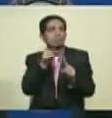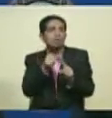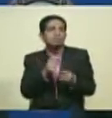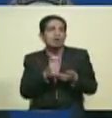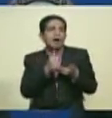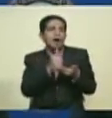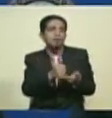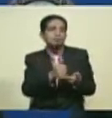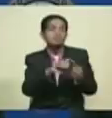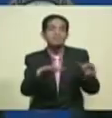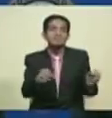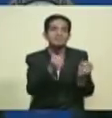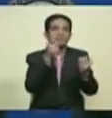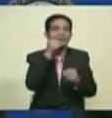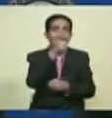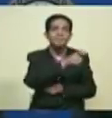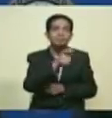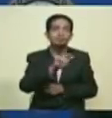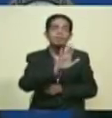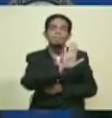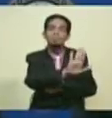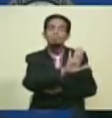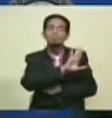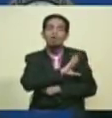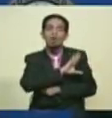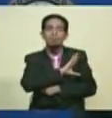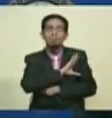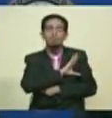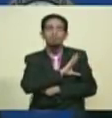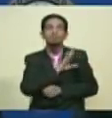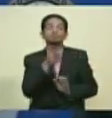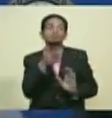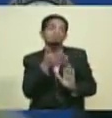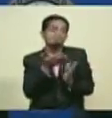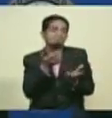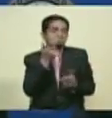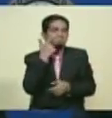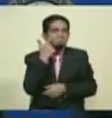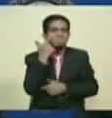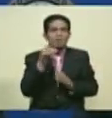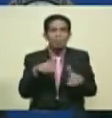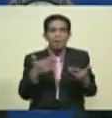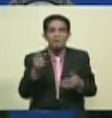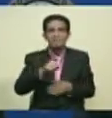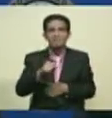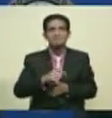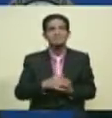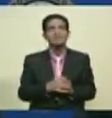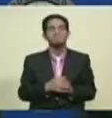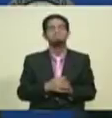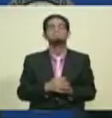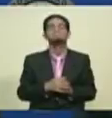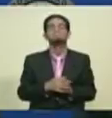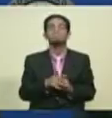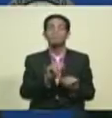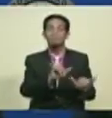de socorrer a la población de ese país de acuerdo a sus necesidades. Y tú sabes qué decir inmediatamente después, ese mismo instrumento, cuando